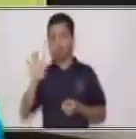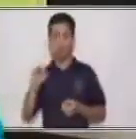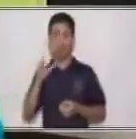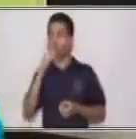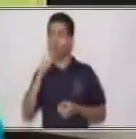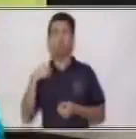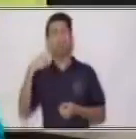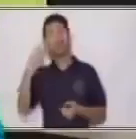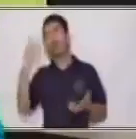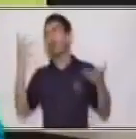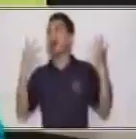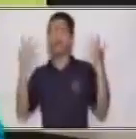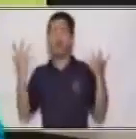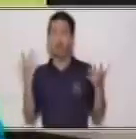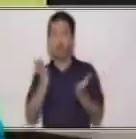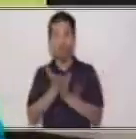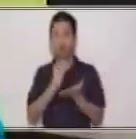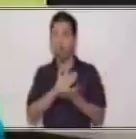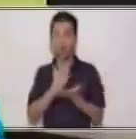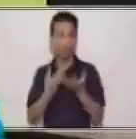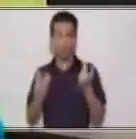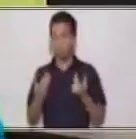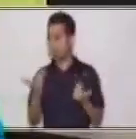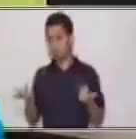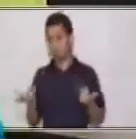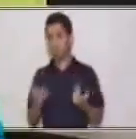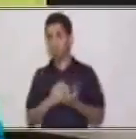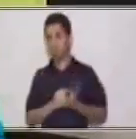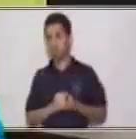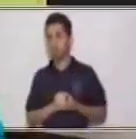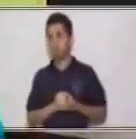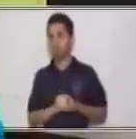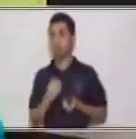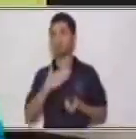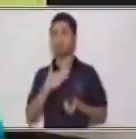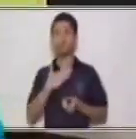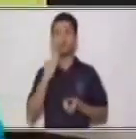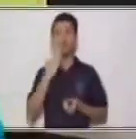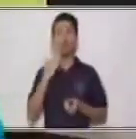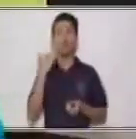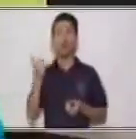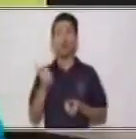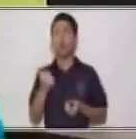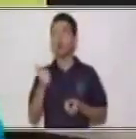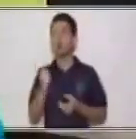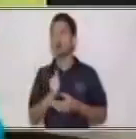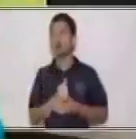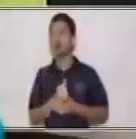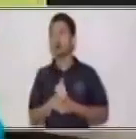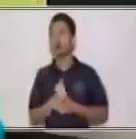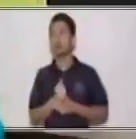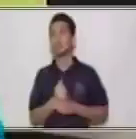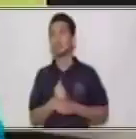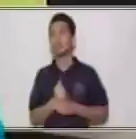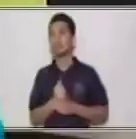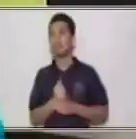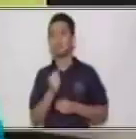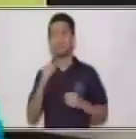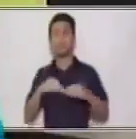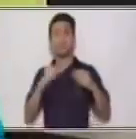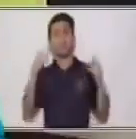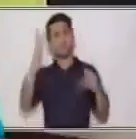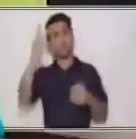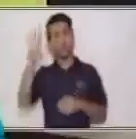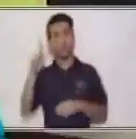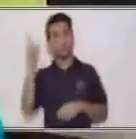cocina que podríamos calcular. Bueno, nuestras abuelitas son muy inteligentes y ellas tienen